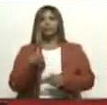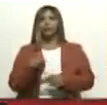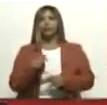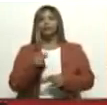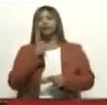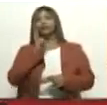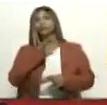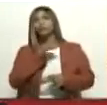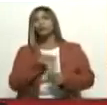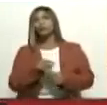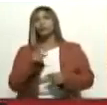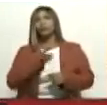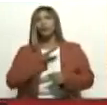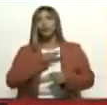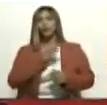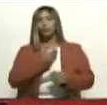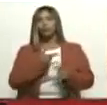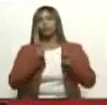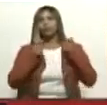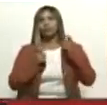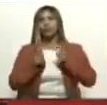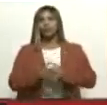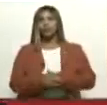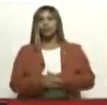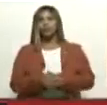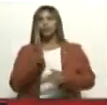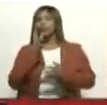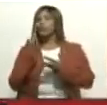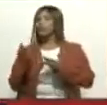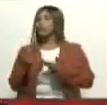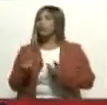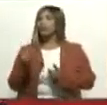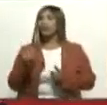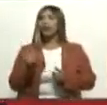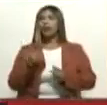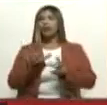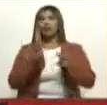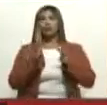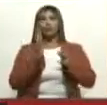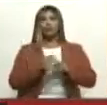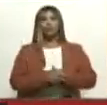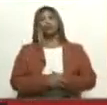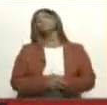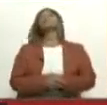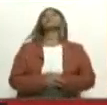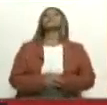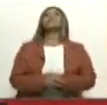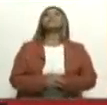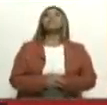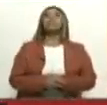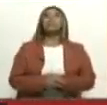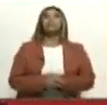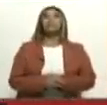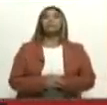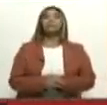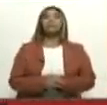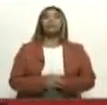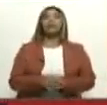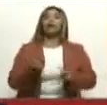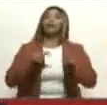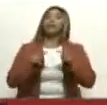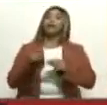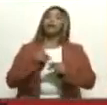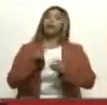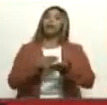editorial de Hugo Chávez. Así es, así Raúl, es. Raúl, cuéntanos esta 18ª edición de la Feria del Libro, ¿qué